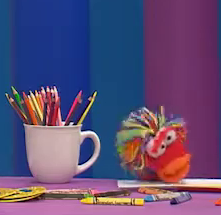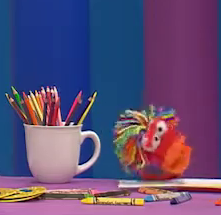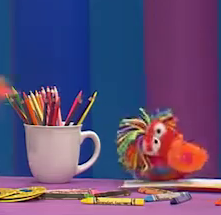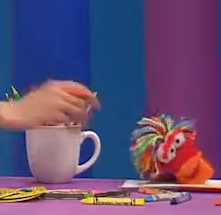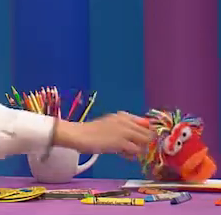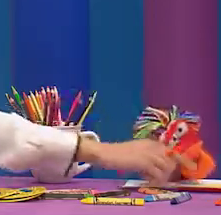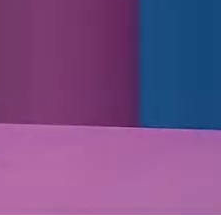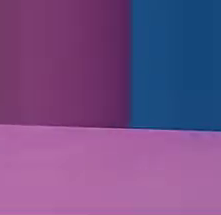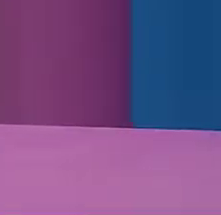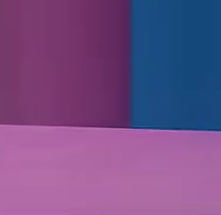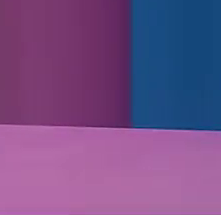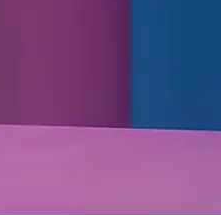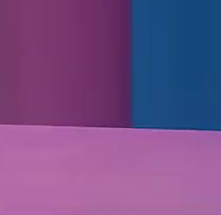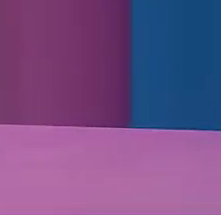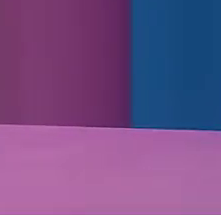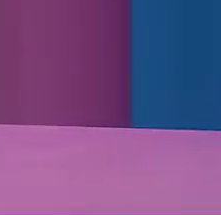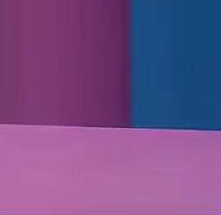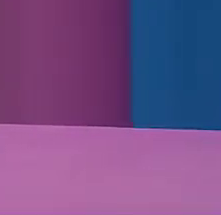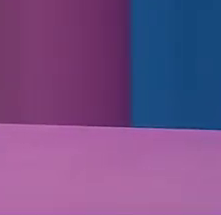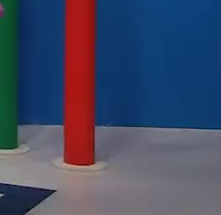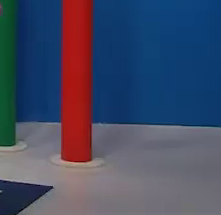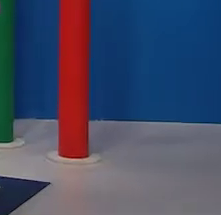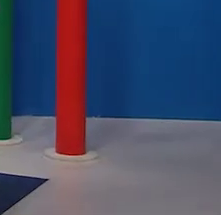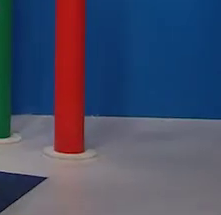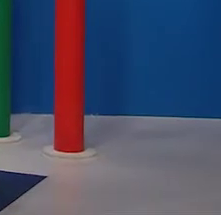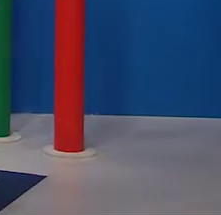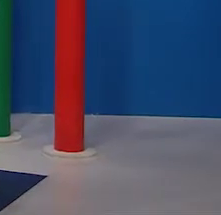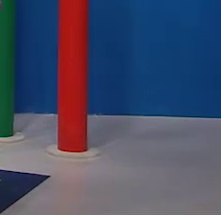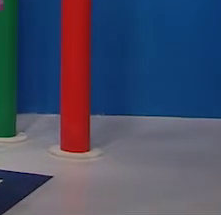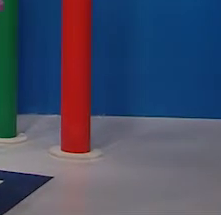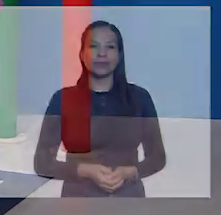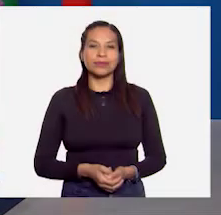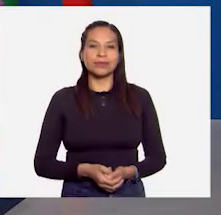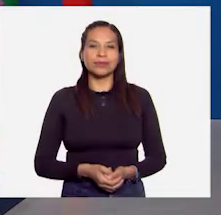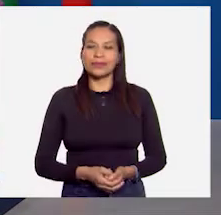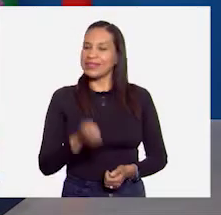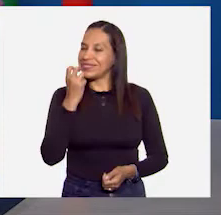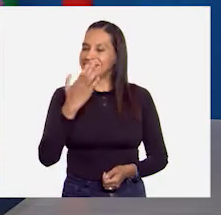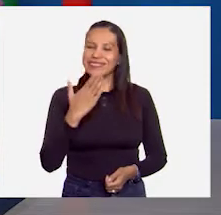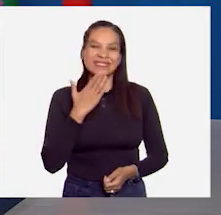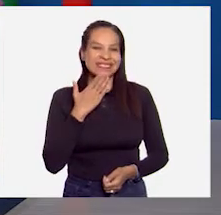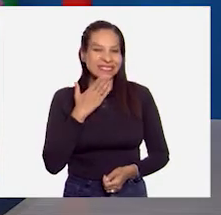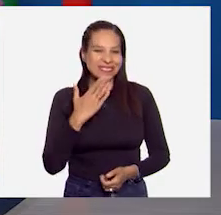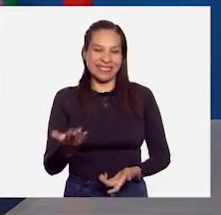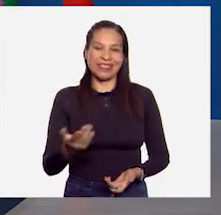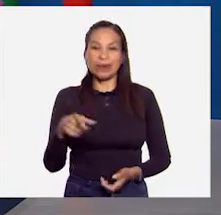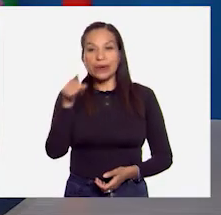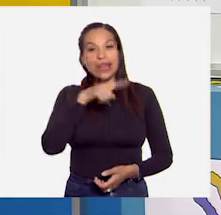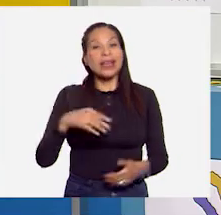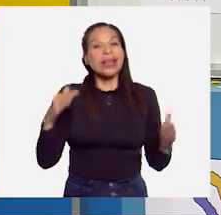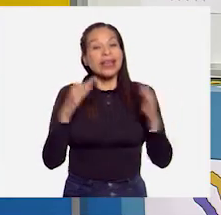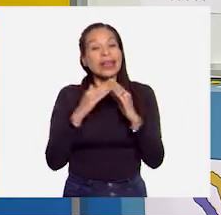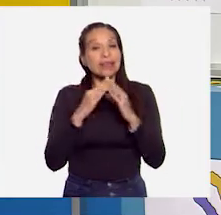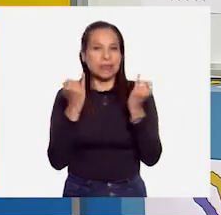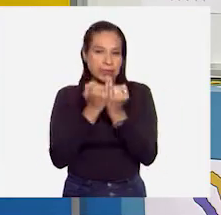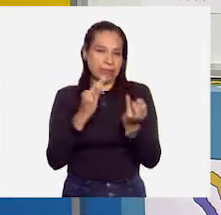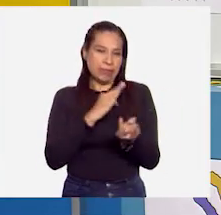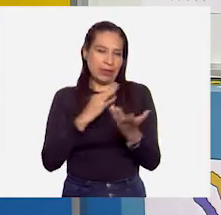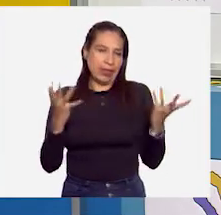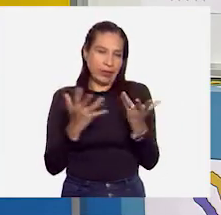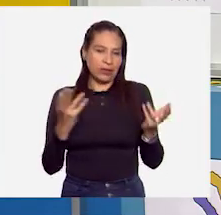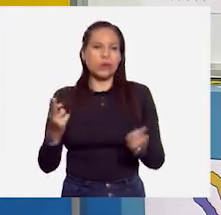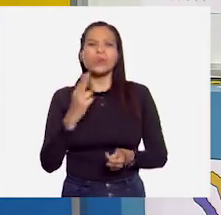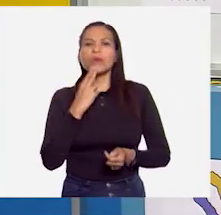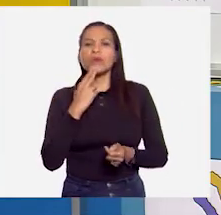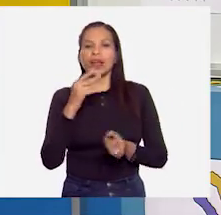¡Excelente, Tom! Y ustedes que están en casa también lo pueden hacer